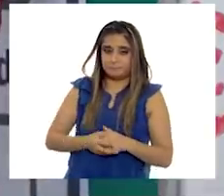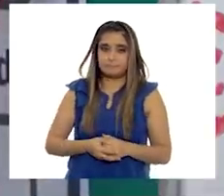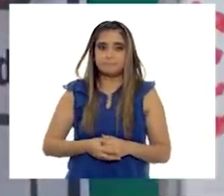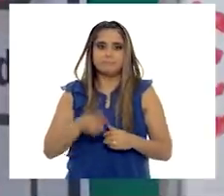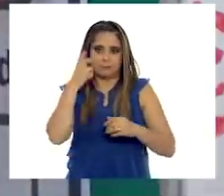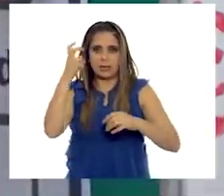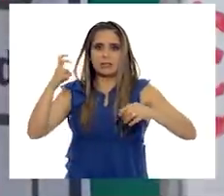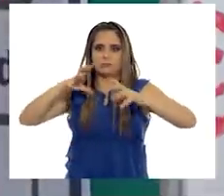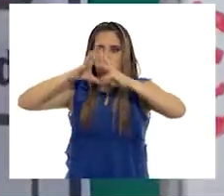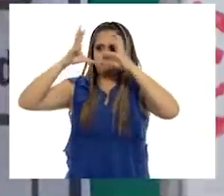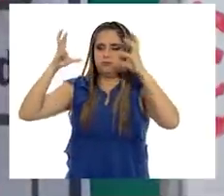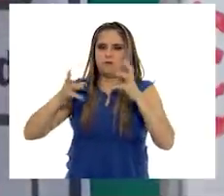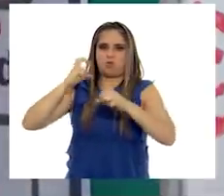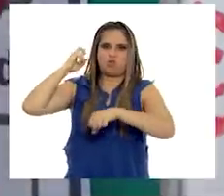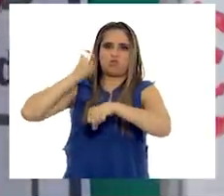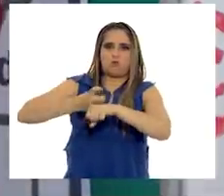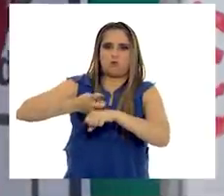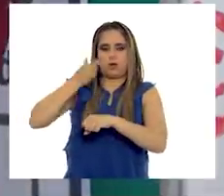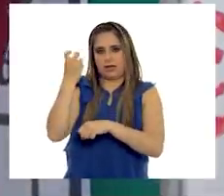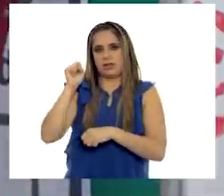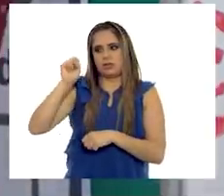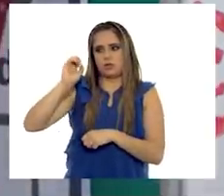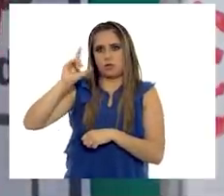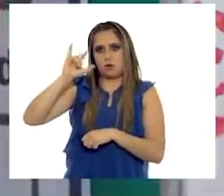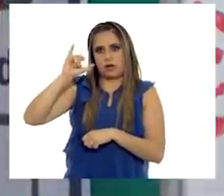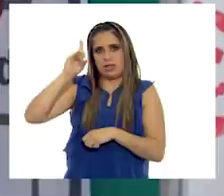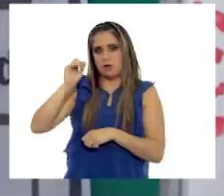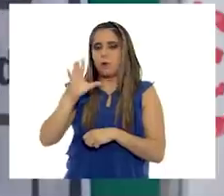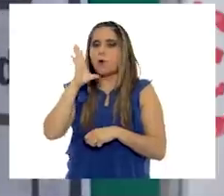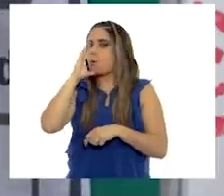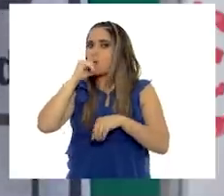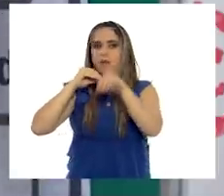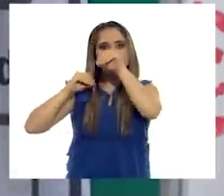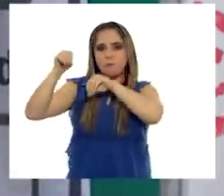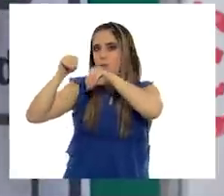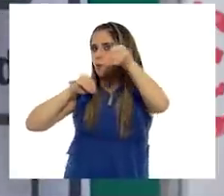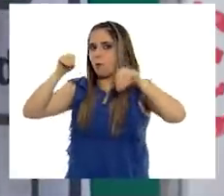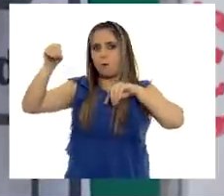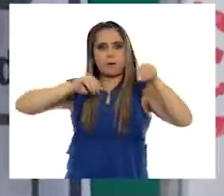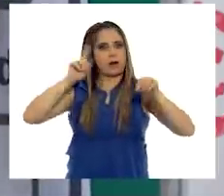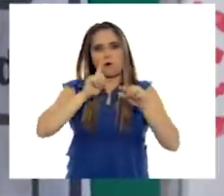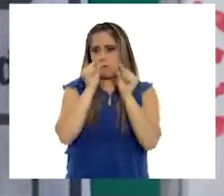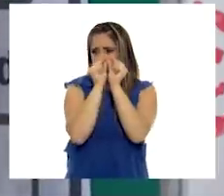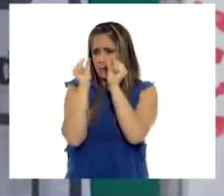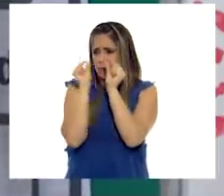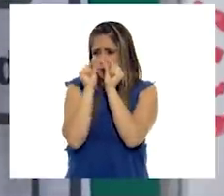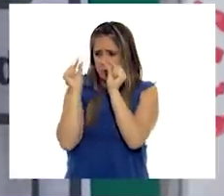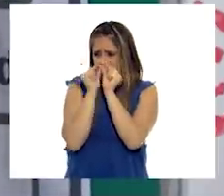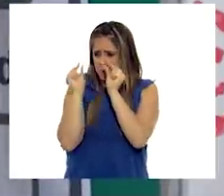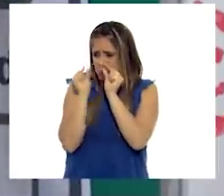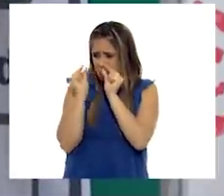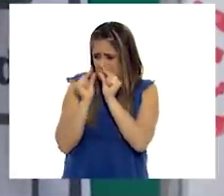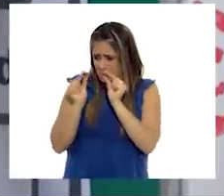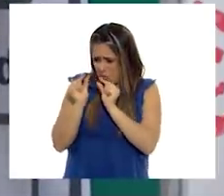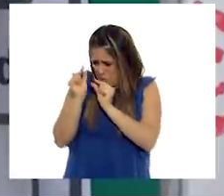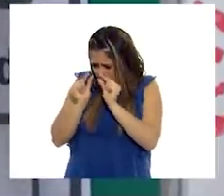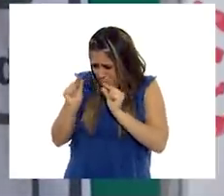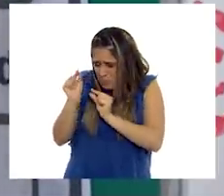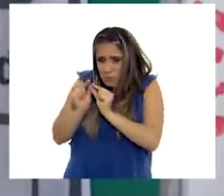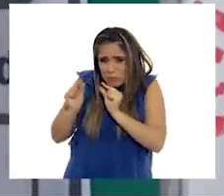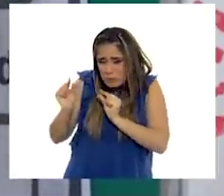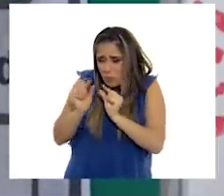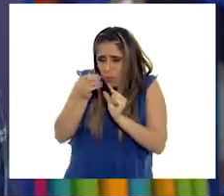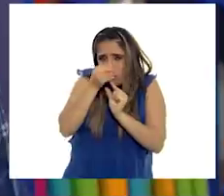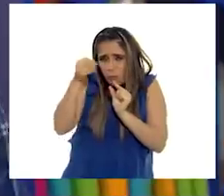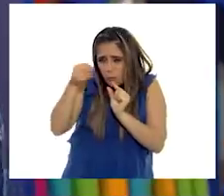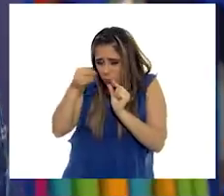definido. Porque esas partículas no se pueden mover de donde están, mira. ¡Ay, están todas así Están todas apretadas! apretaditas. Si quieren, nada más llena 2